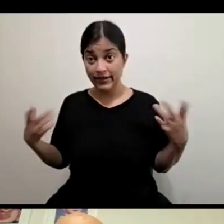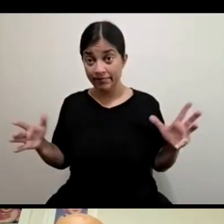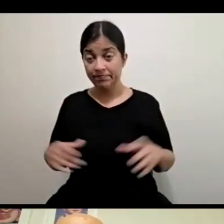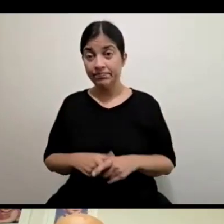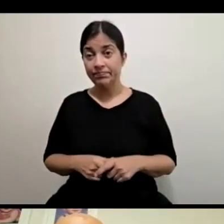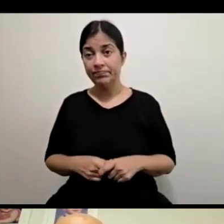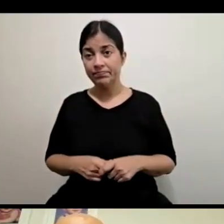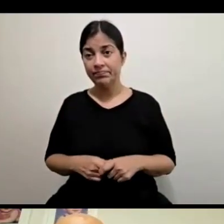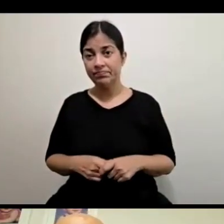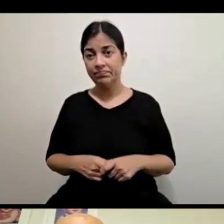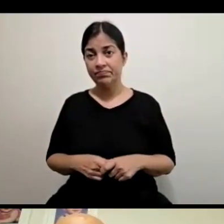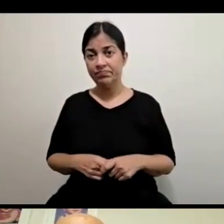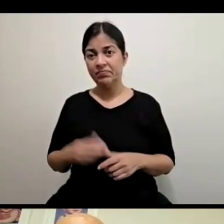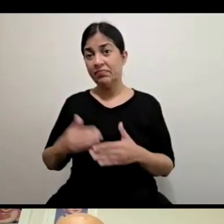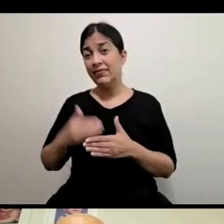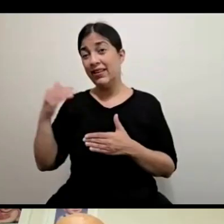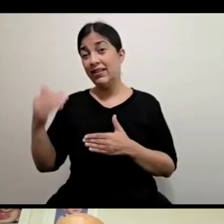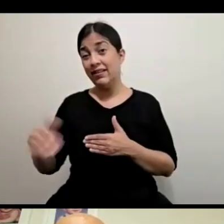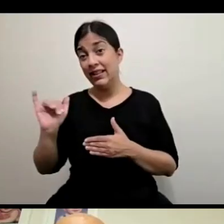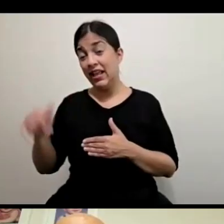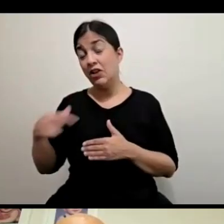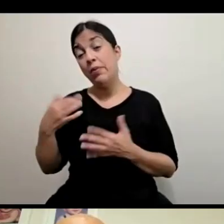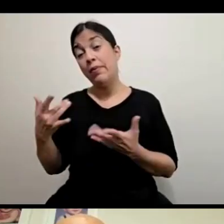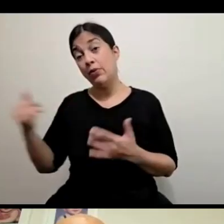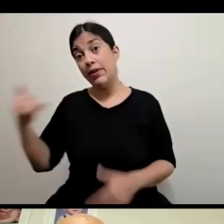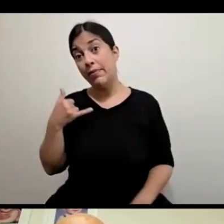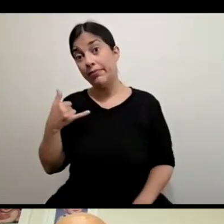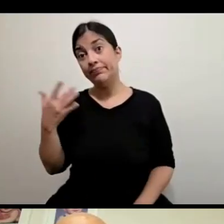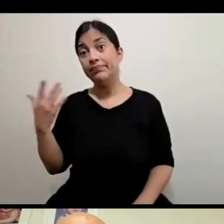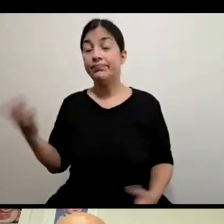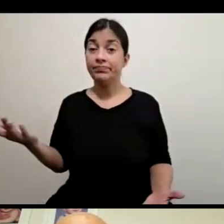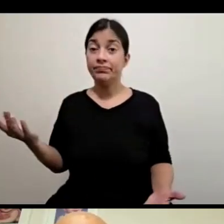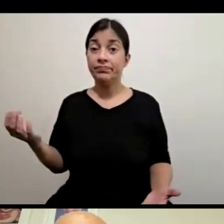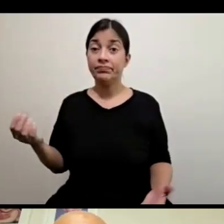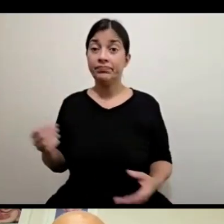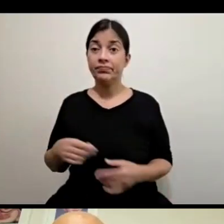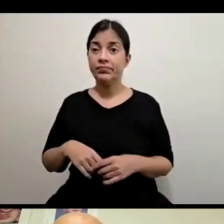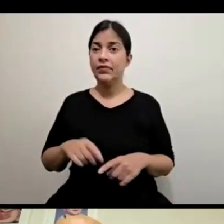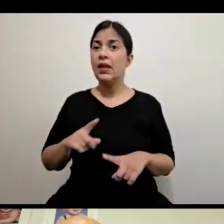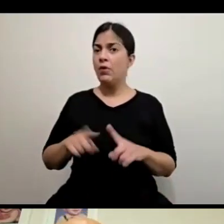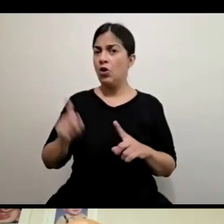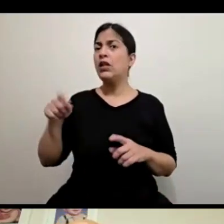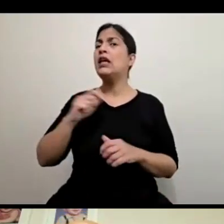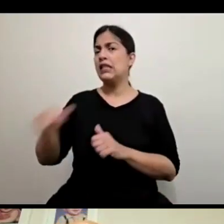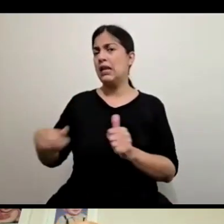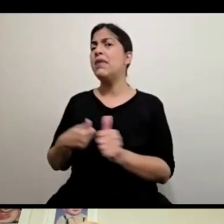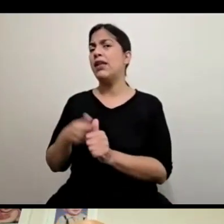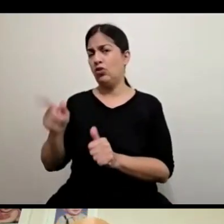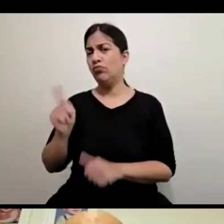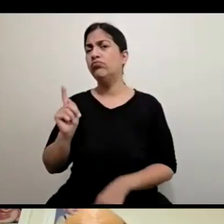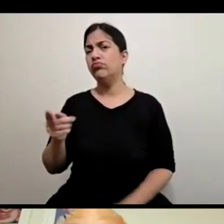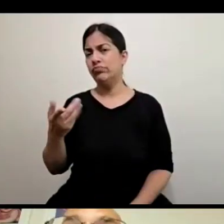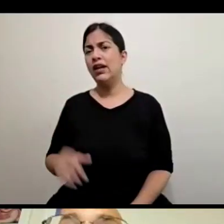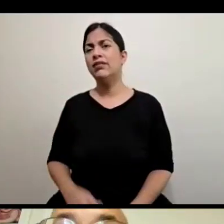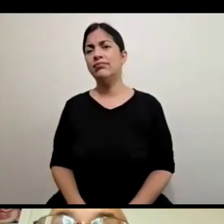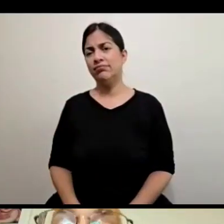y lo iban a hacer después que salieran de eso, así que estoy esperando que me llamen. Si no, no sé. No, pero ya hay que dar seguimiento, perdóname, yo le voy a